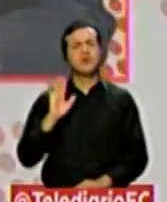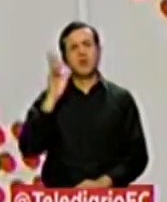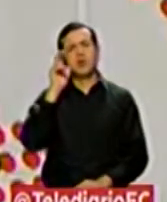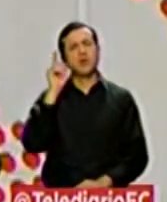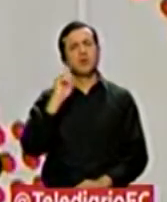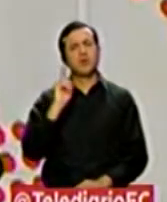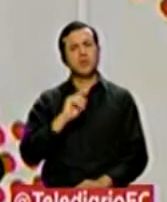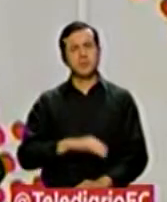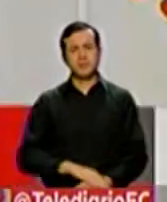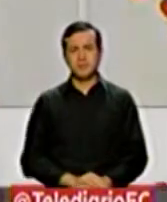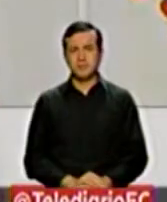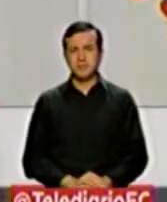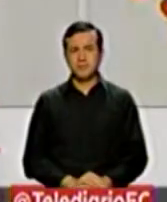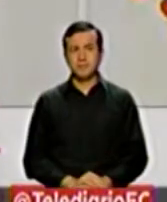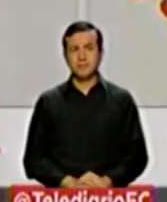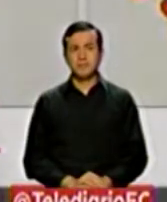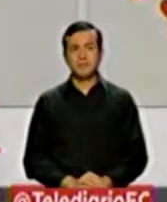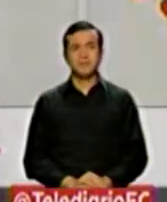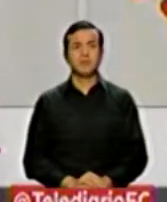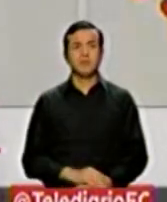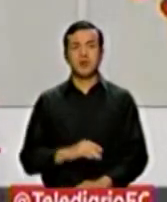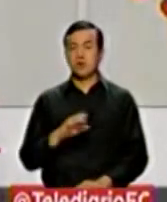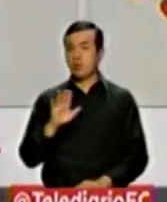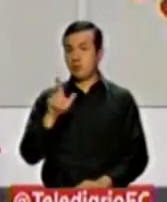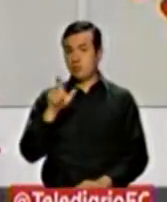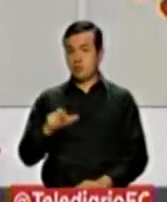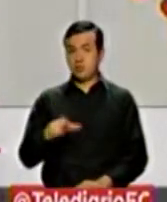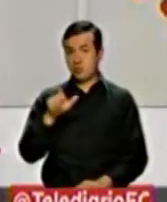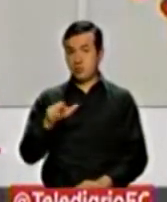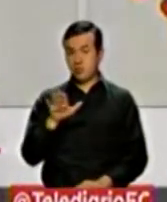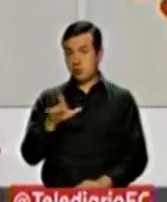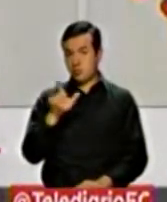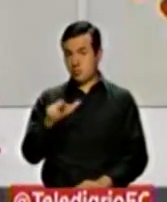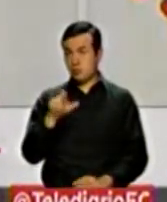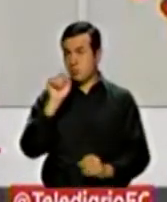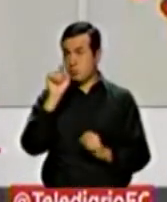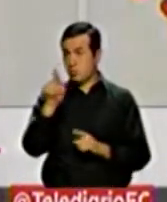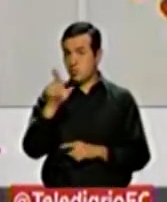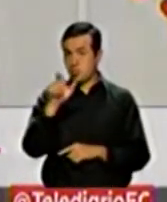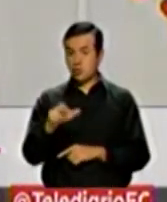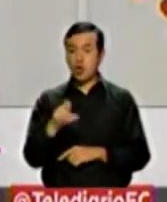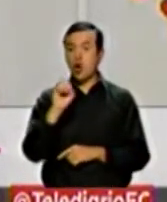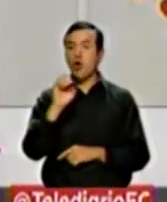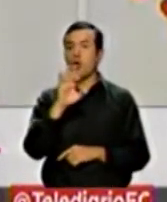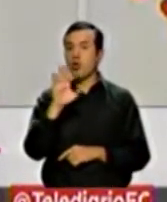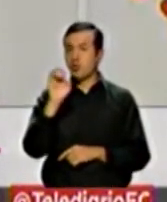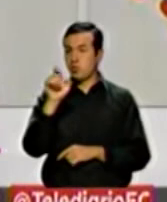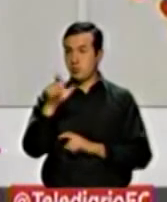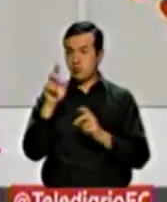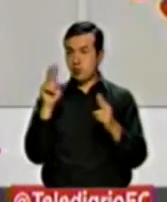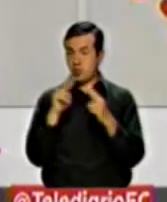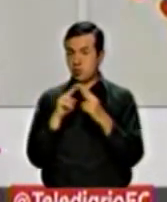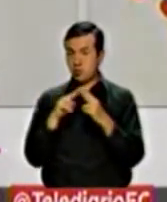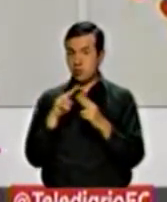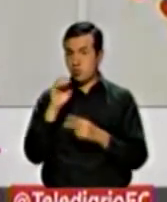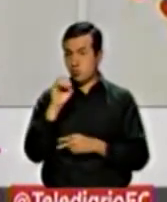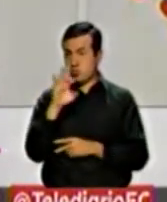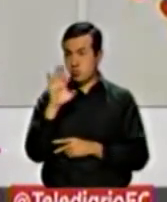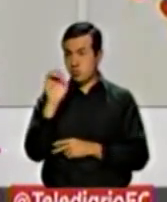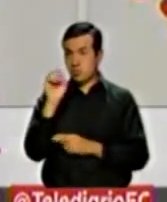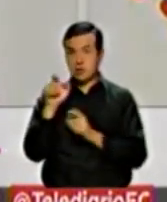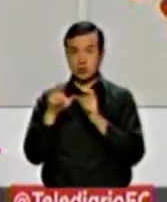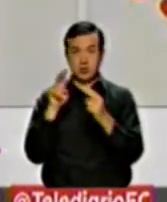Yo creo que si por Sonia Holder en particular se pregunta a quienes lo conocen, a Sonia Holder,